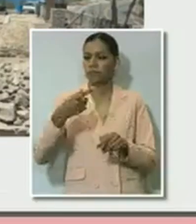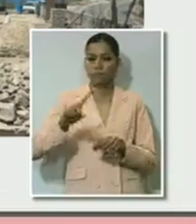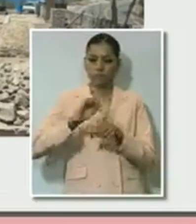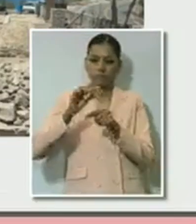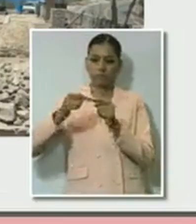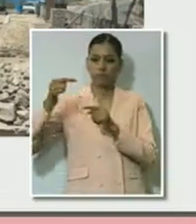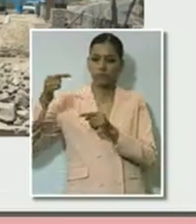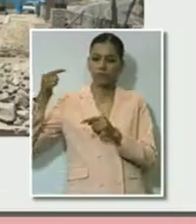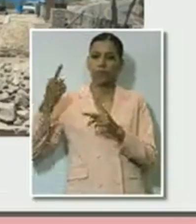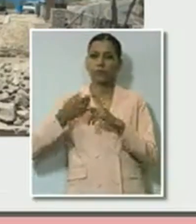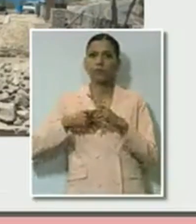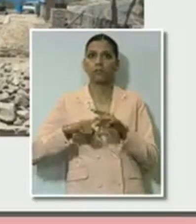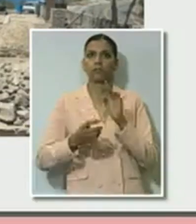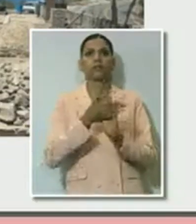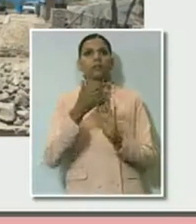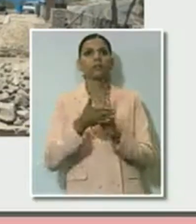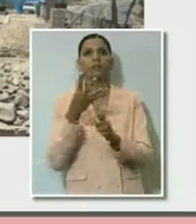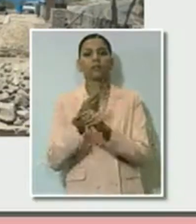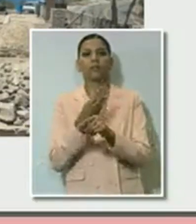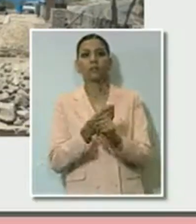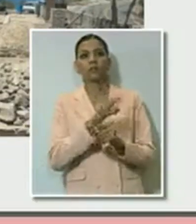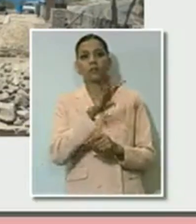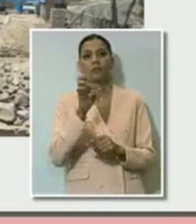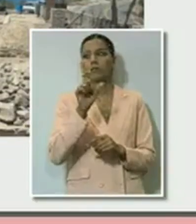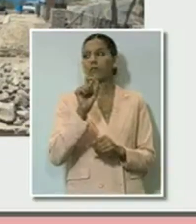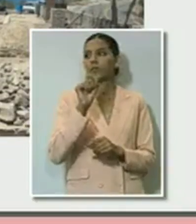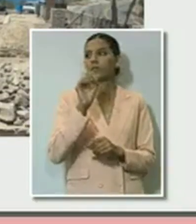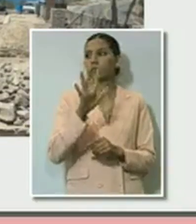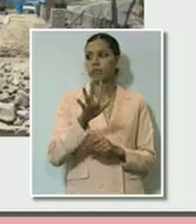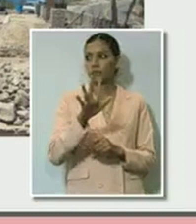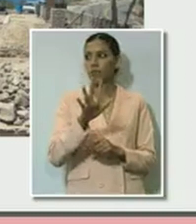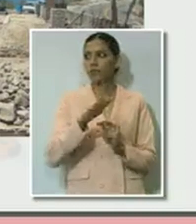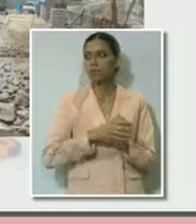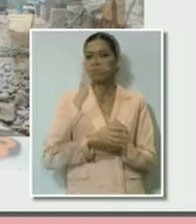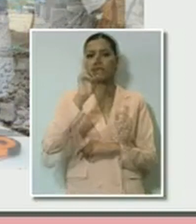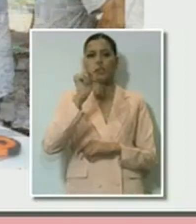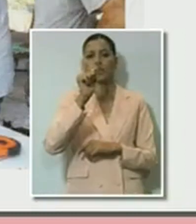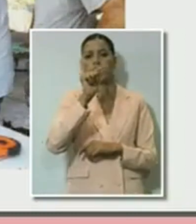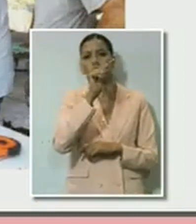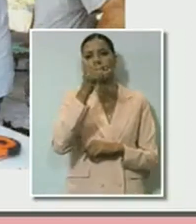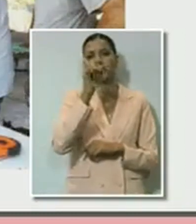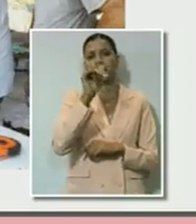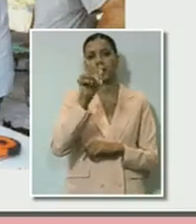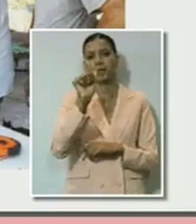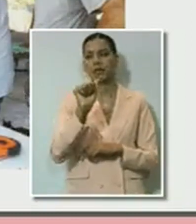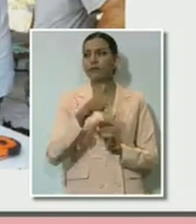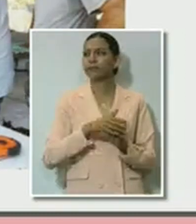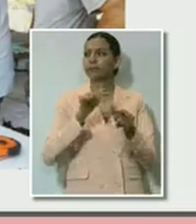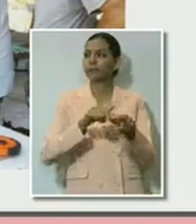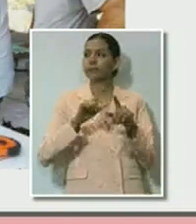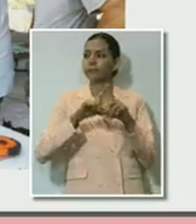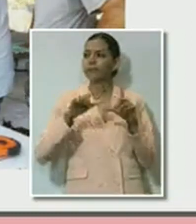Un total de 425 viviendas serán reconstruidas en Michoacán al haber resultado afectadas por el sismo registrado el